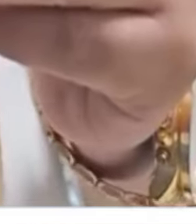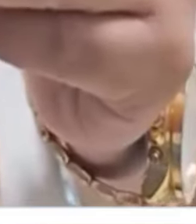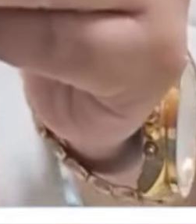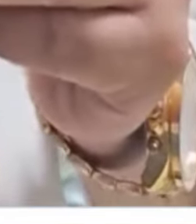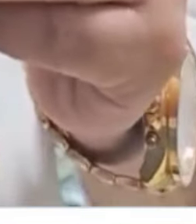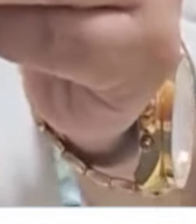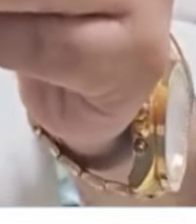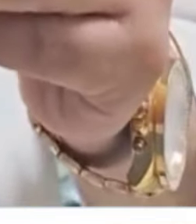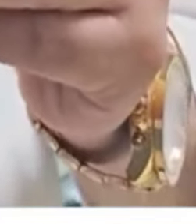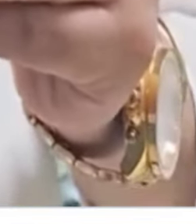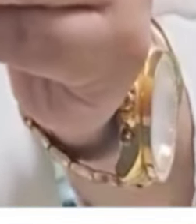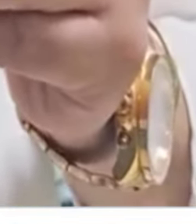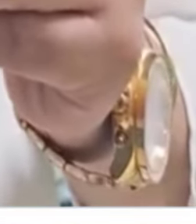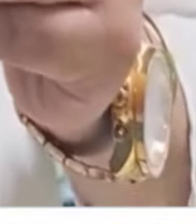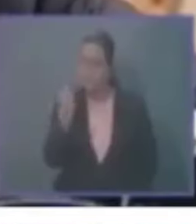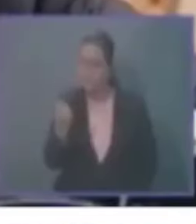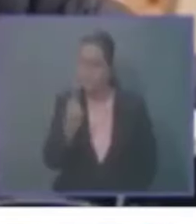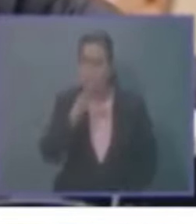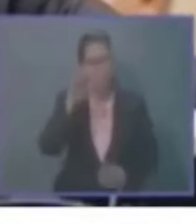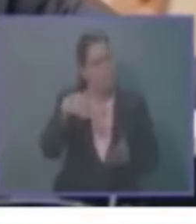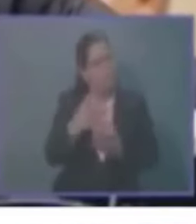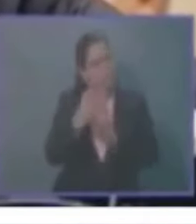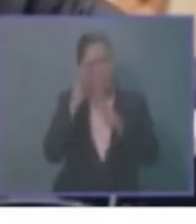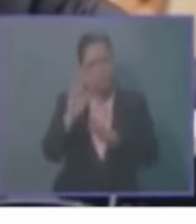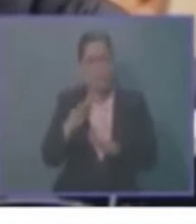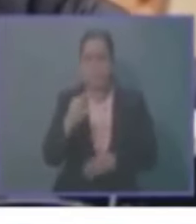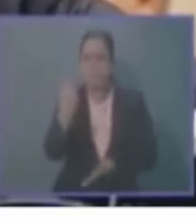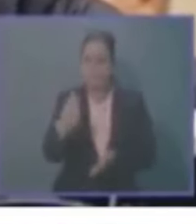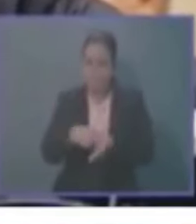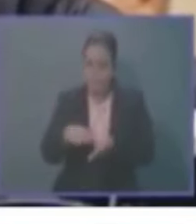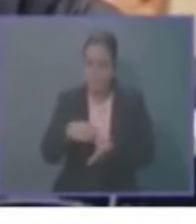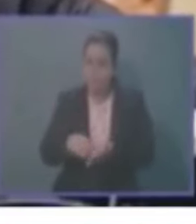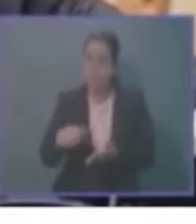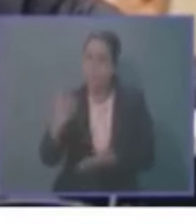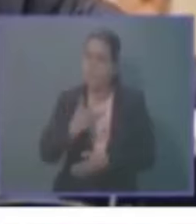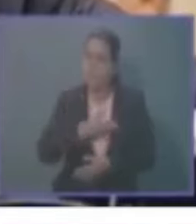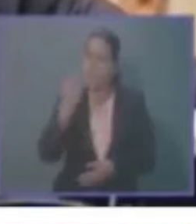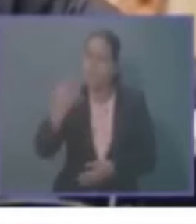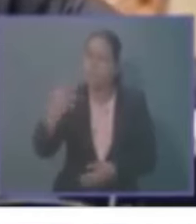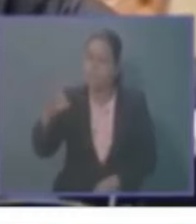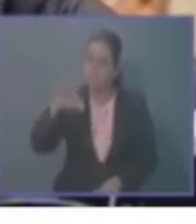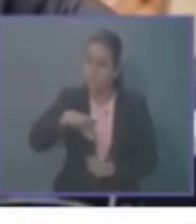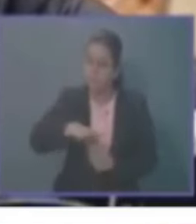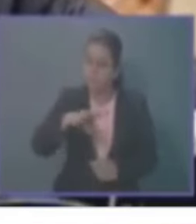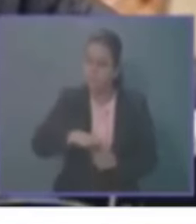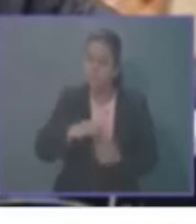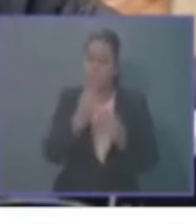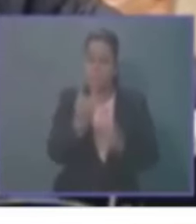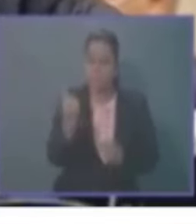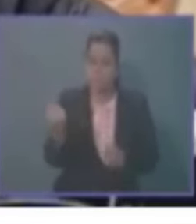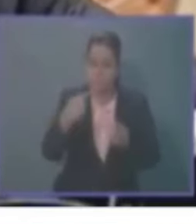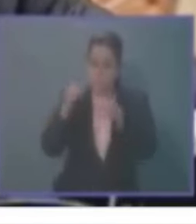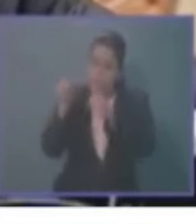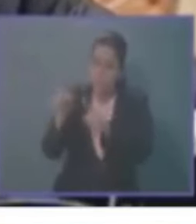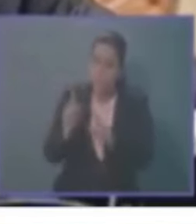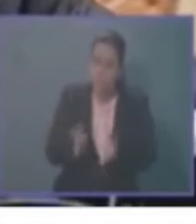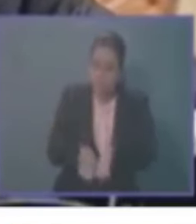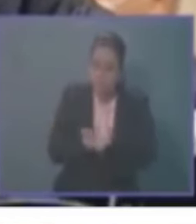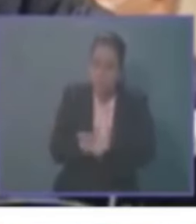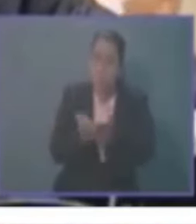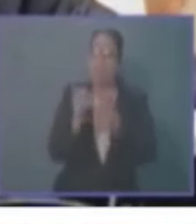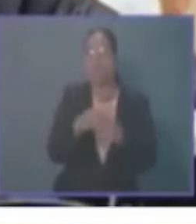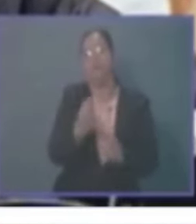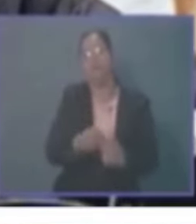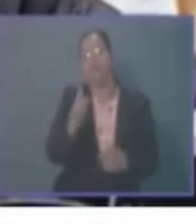este incremento patrimonial no tiene justificación lícita, lo que refuerza la sospecha sobre el origen ilícito de los fondos.